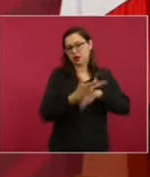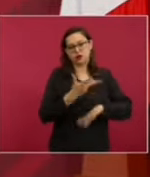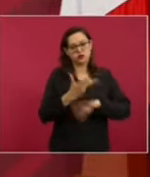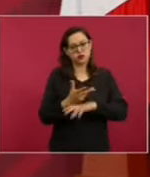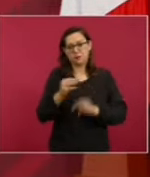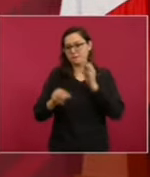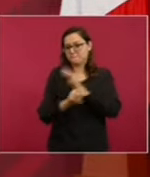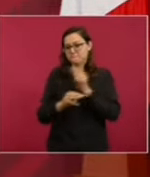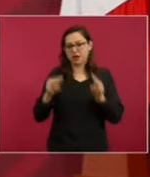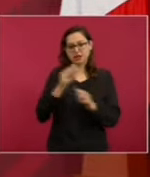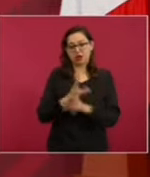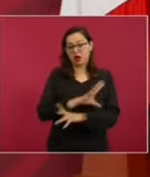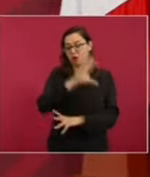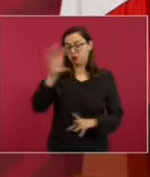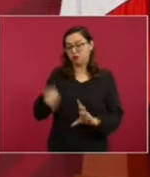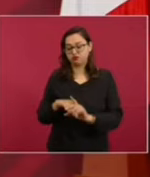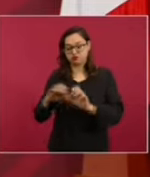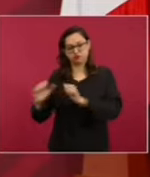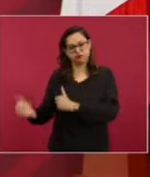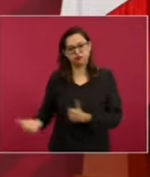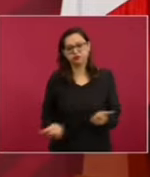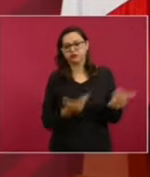la máxima